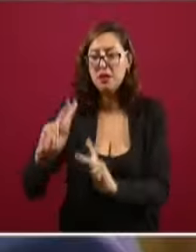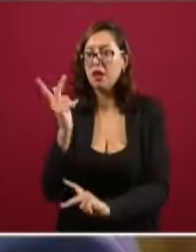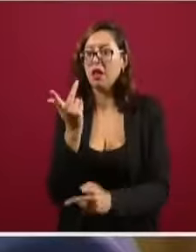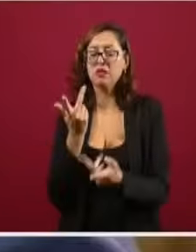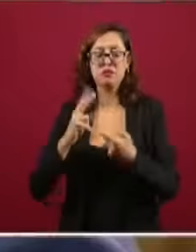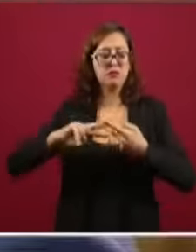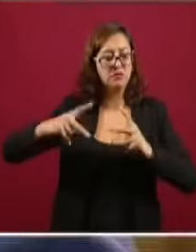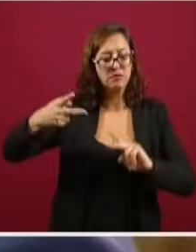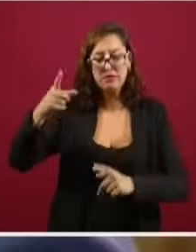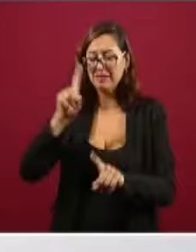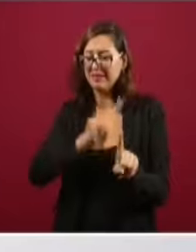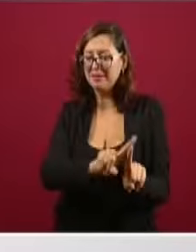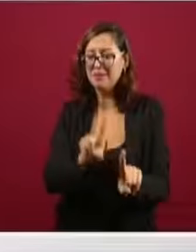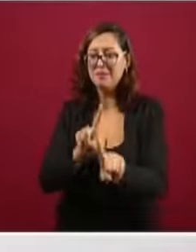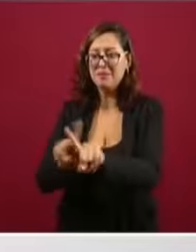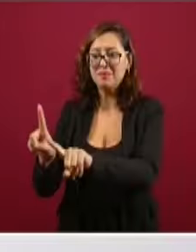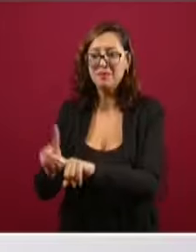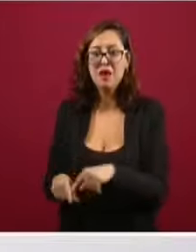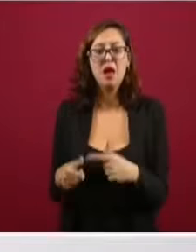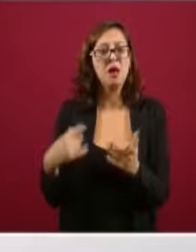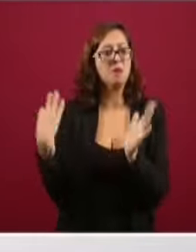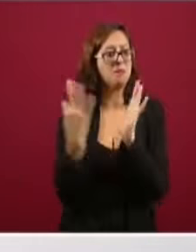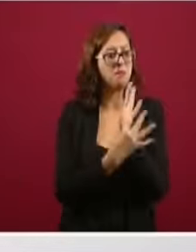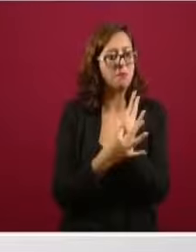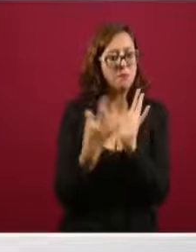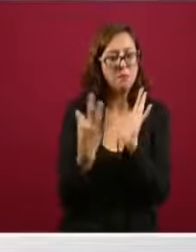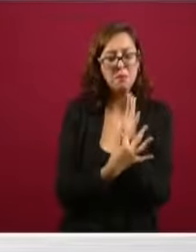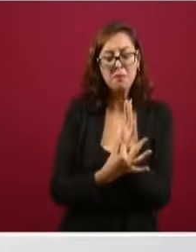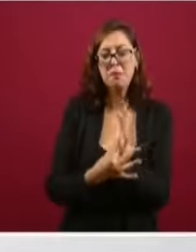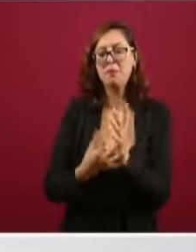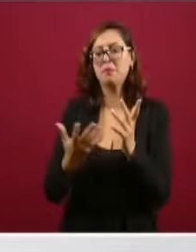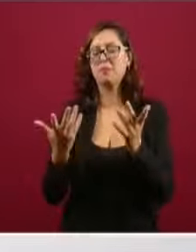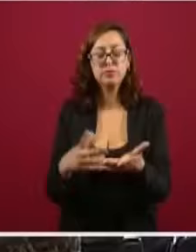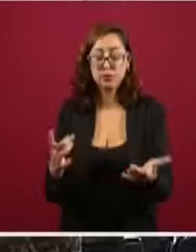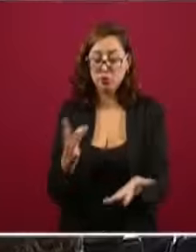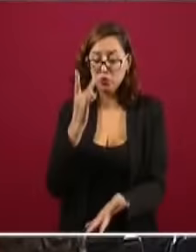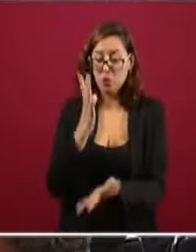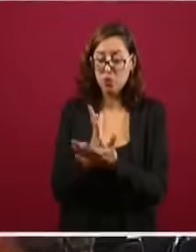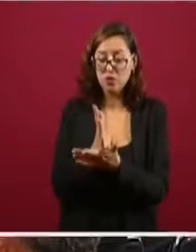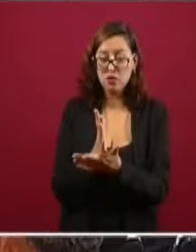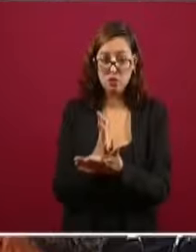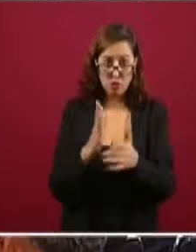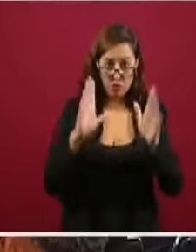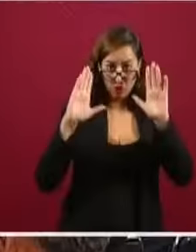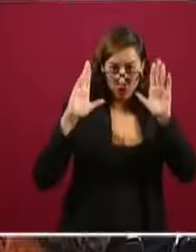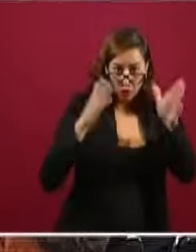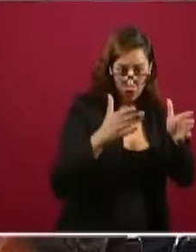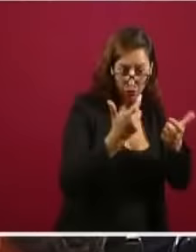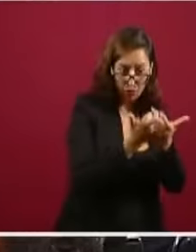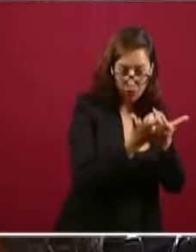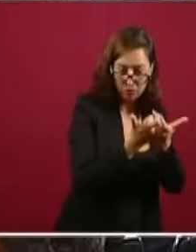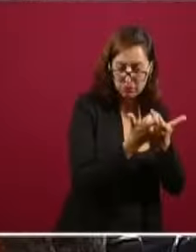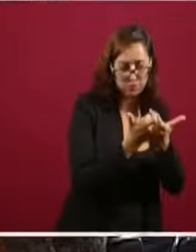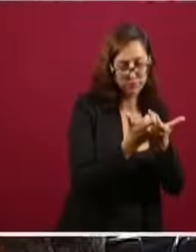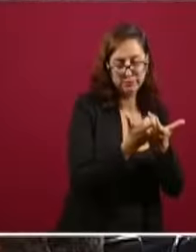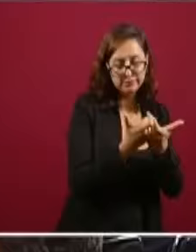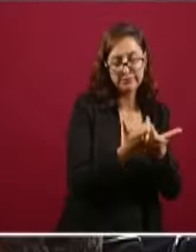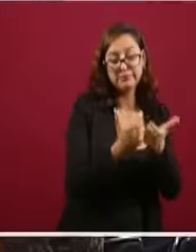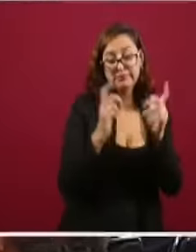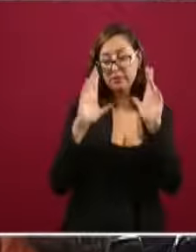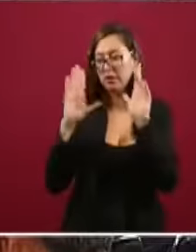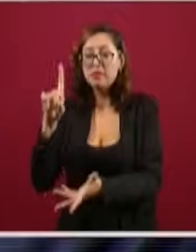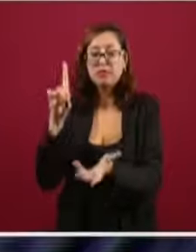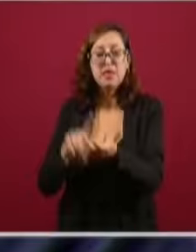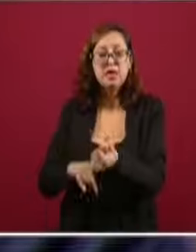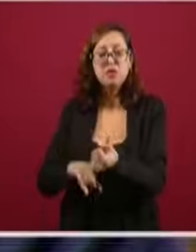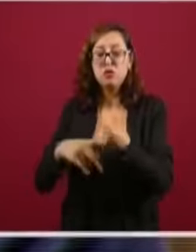se eliminó del erario público la atención médica para altos funcionarios, que eran de 6 mil millones de pesos anuales. Se suprimieron los viajes